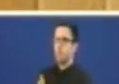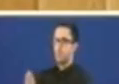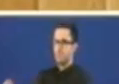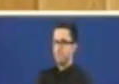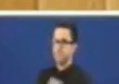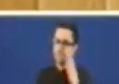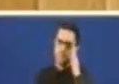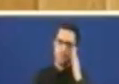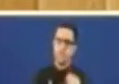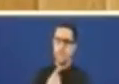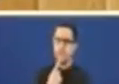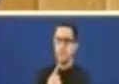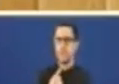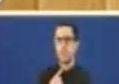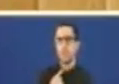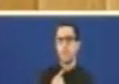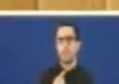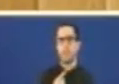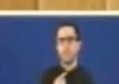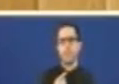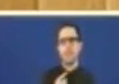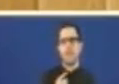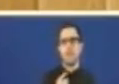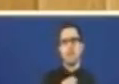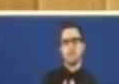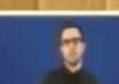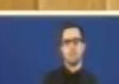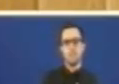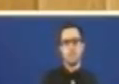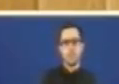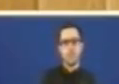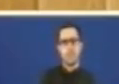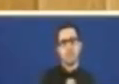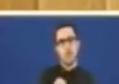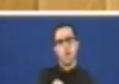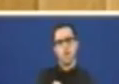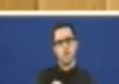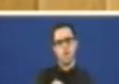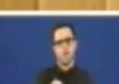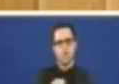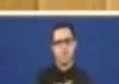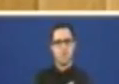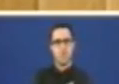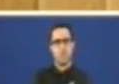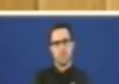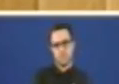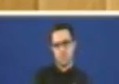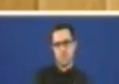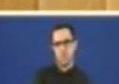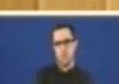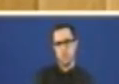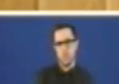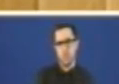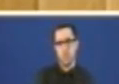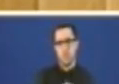Di, tratamento excepcional das participacións preferentes e outros instrumentos en circulación. Esta sensibilidade que ten o Grupo